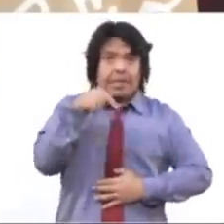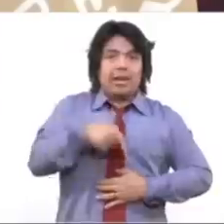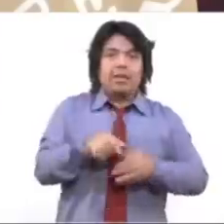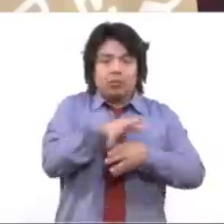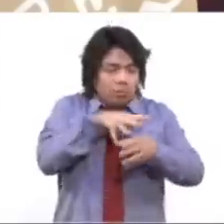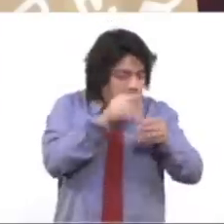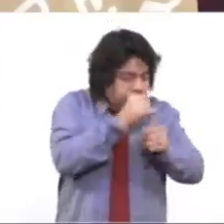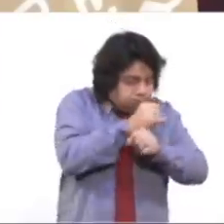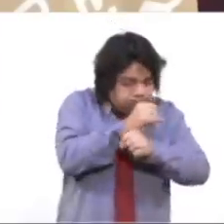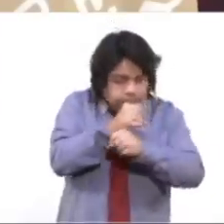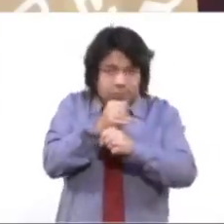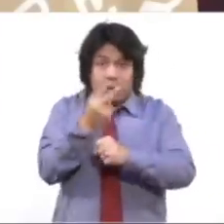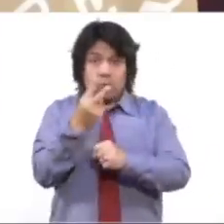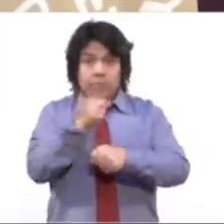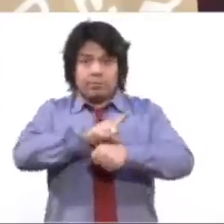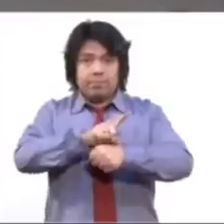2 días.